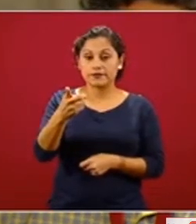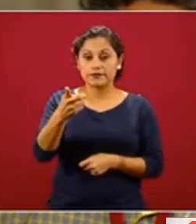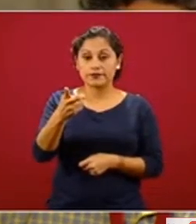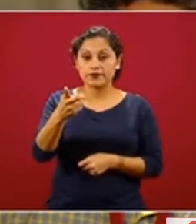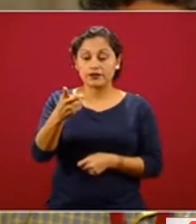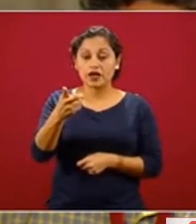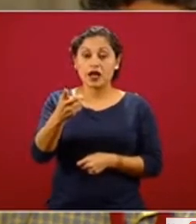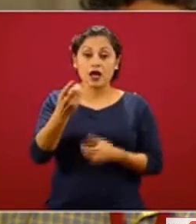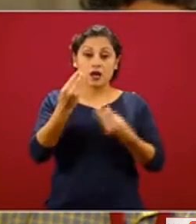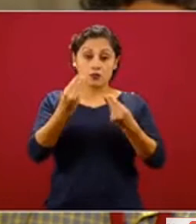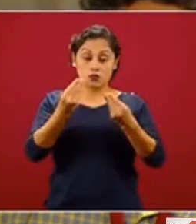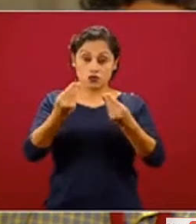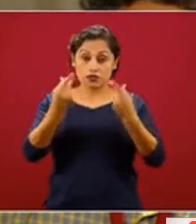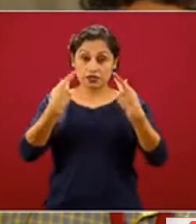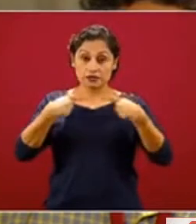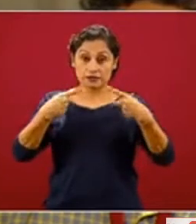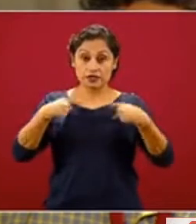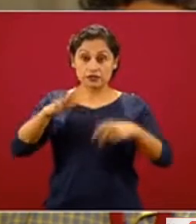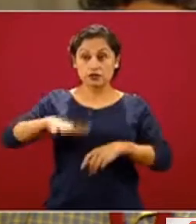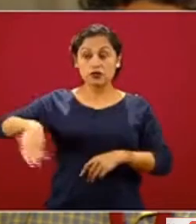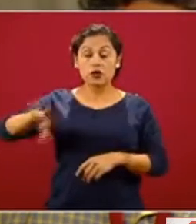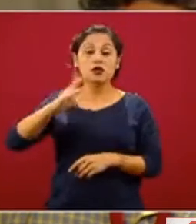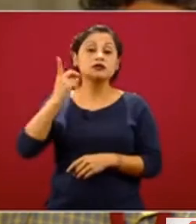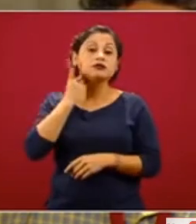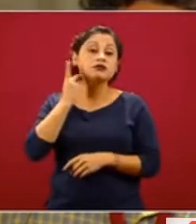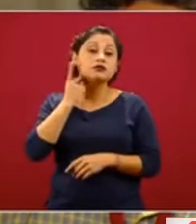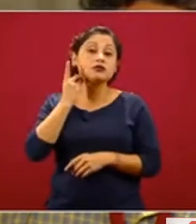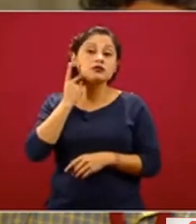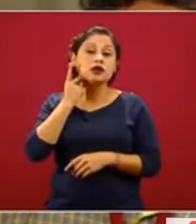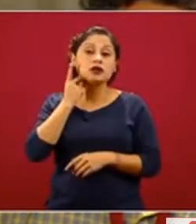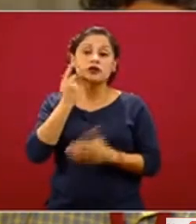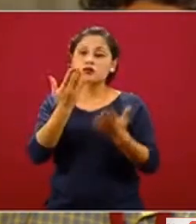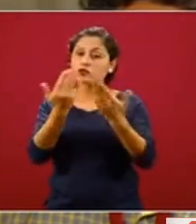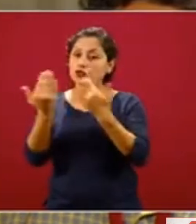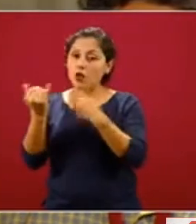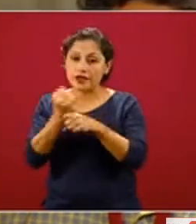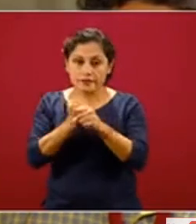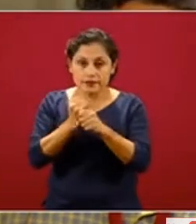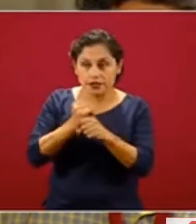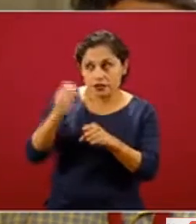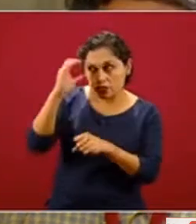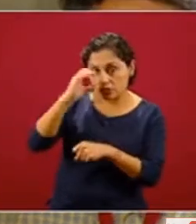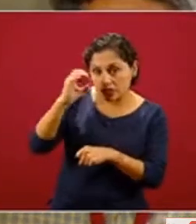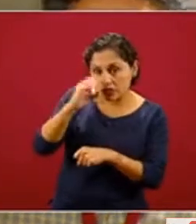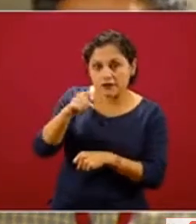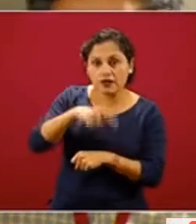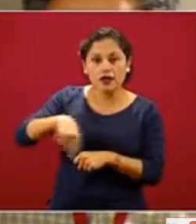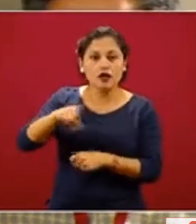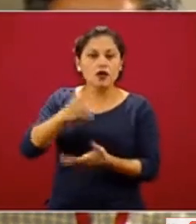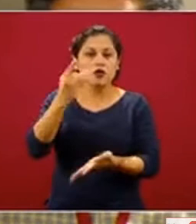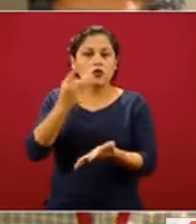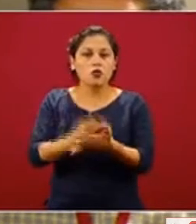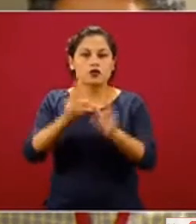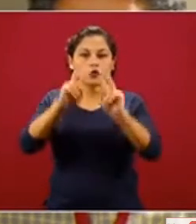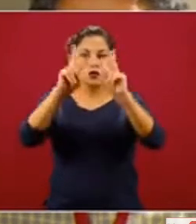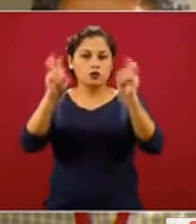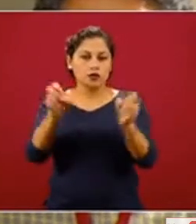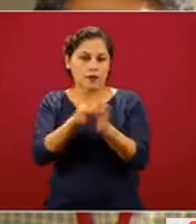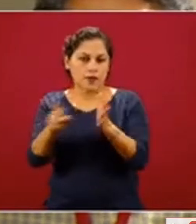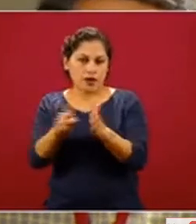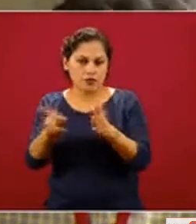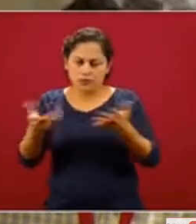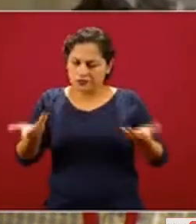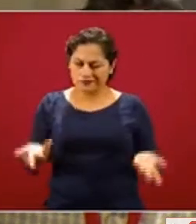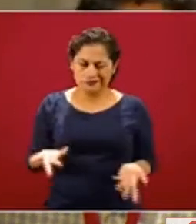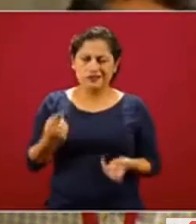legisladores no están haciendo referencias precisamente científicas, sino más bien se está yendo a lo que son cuestiones periodísticas. ¿Cuál